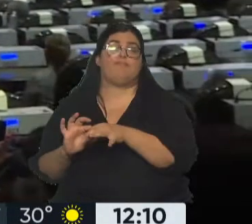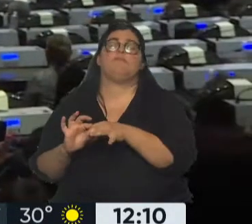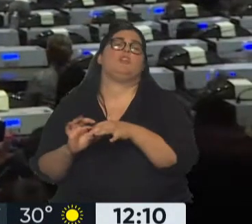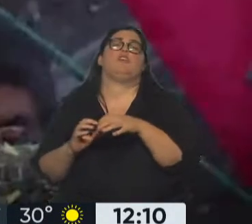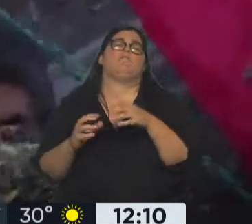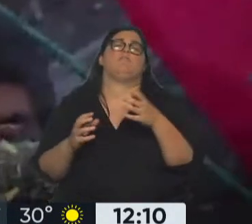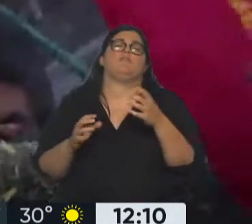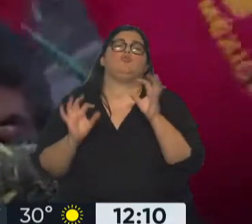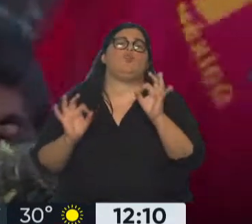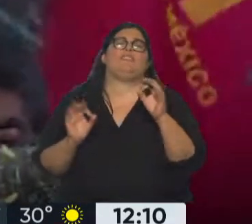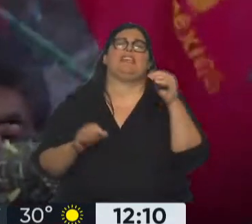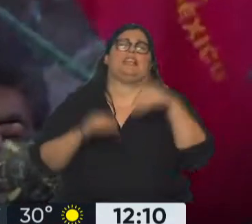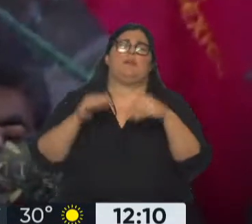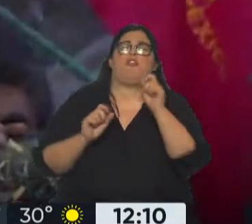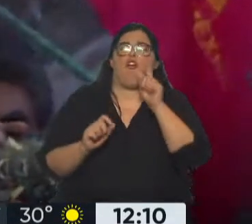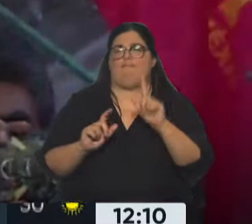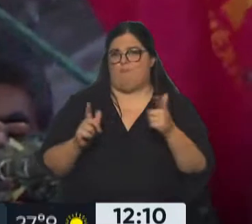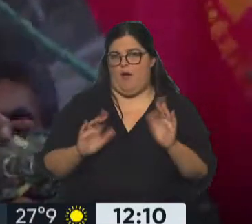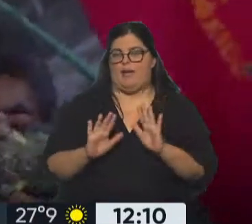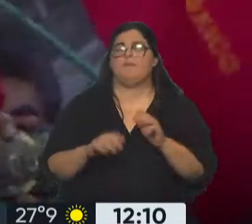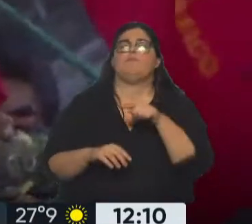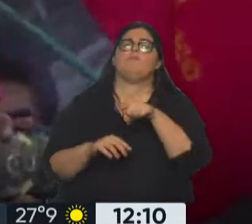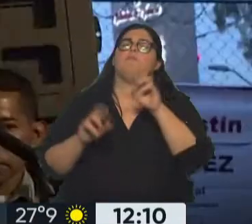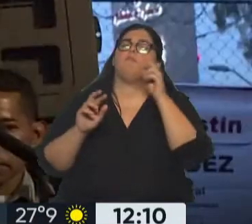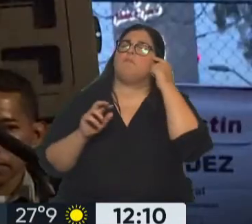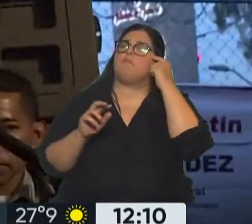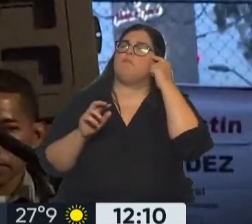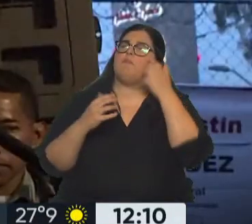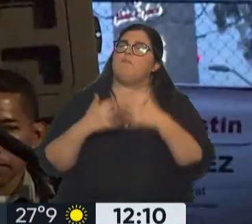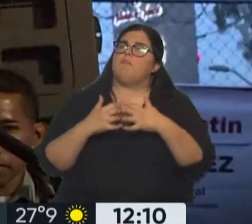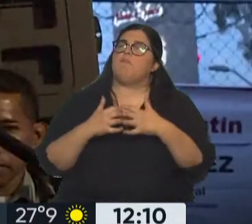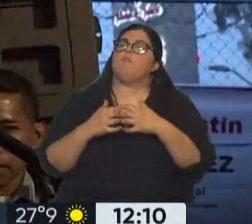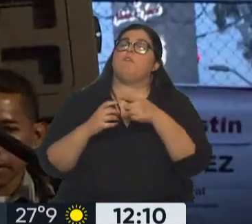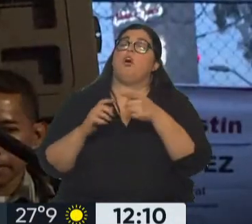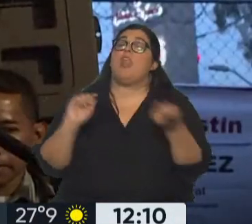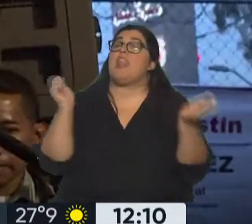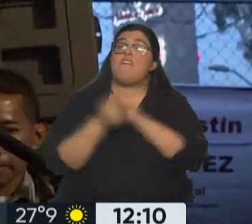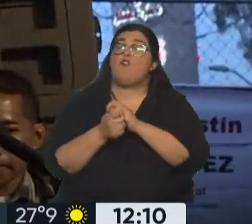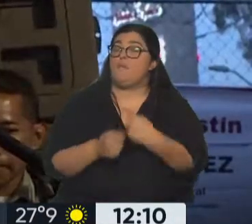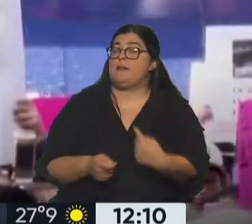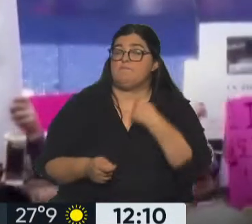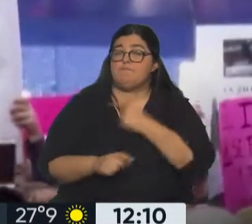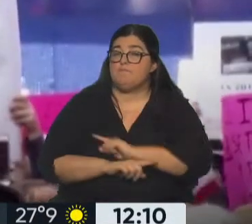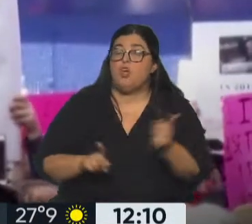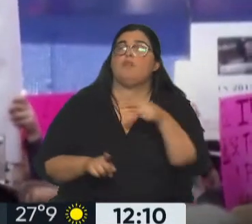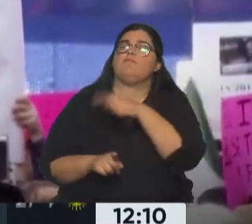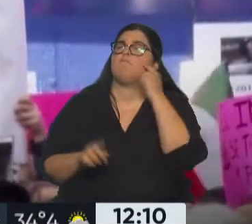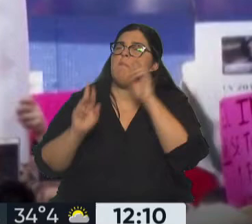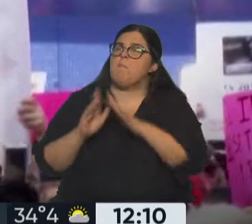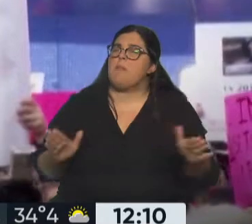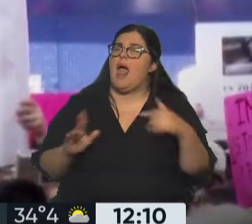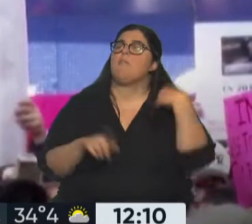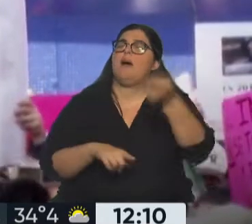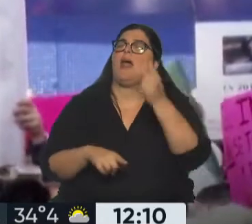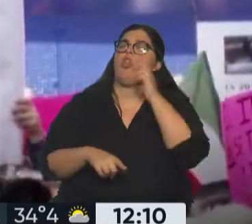ya piensa en un plan B para los comicios de 2024 en caso de que fracase con este proyecto consistente en modificar varias leyes para